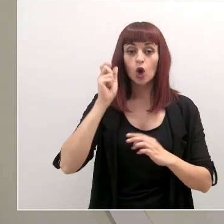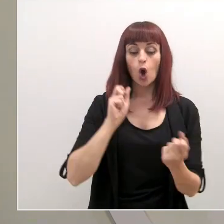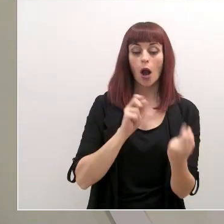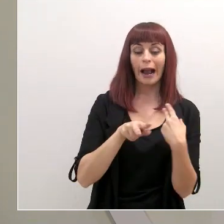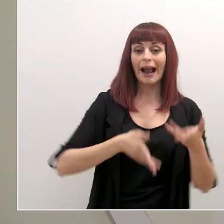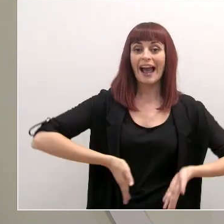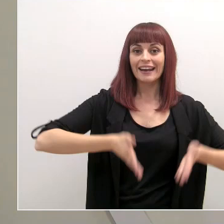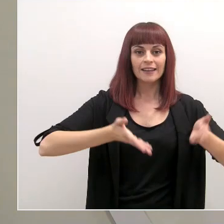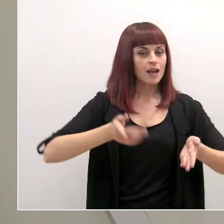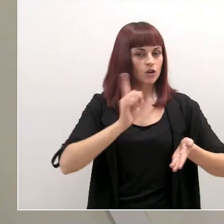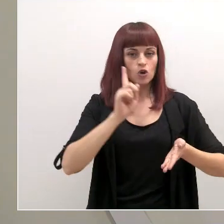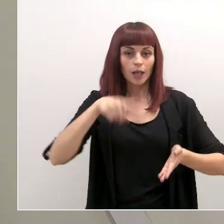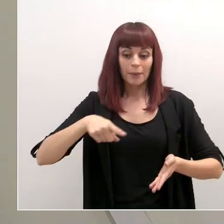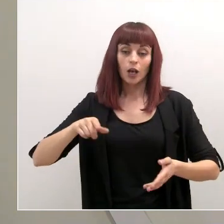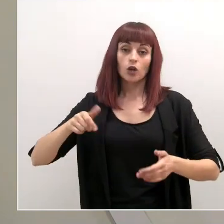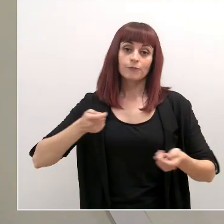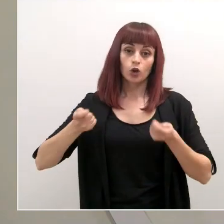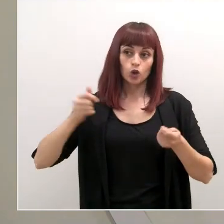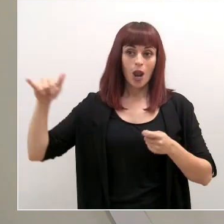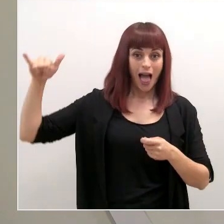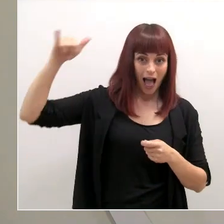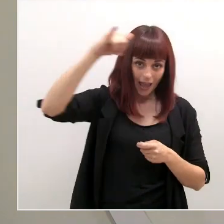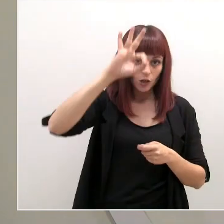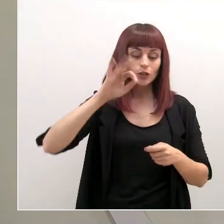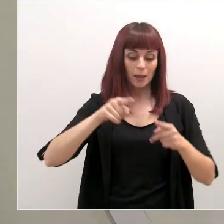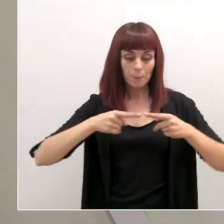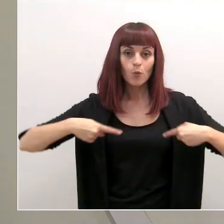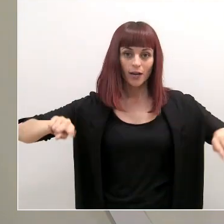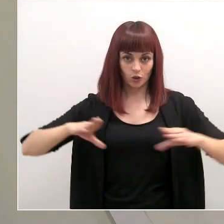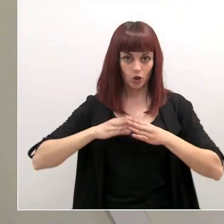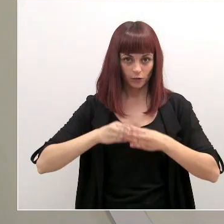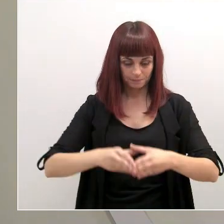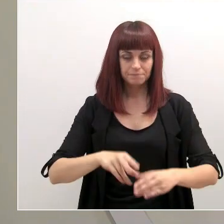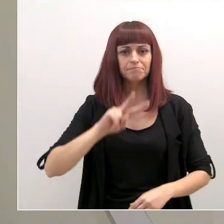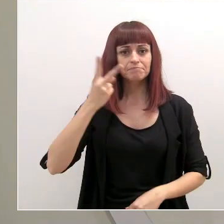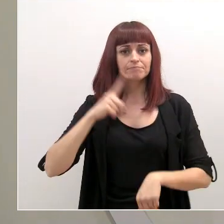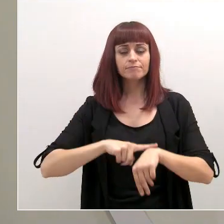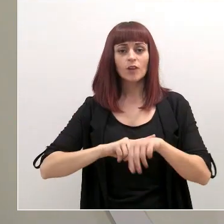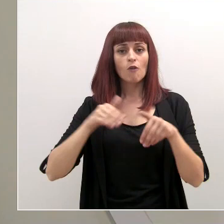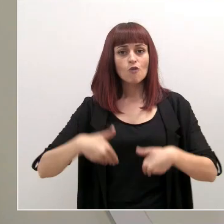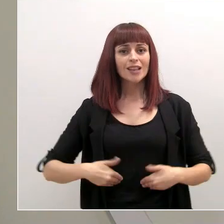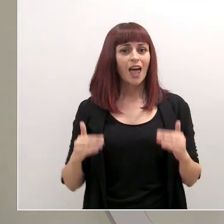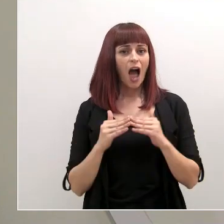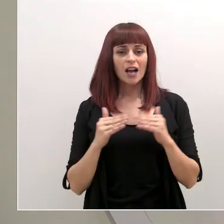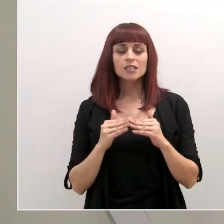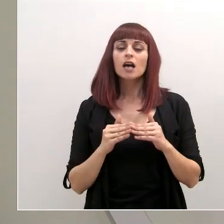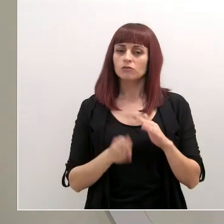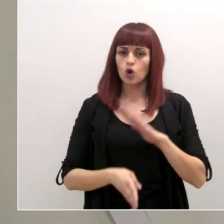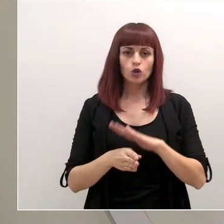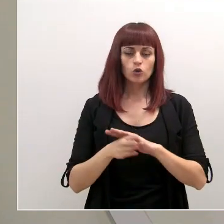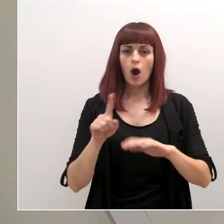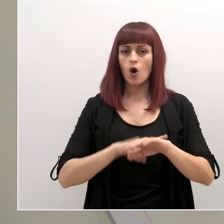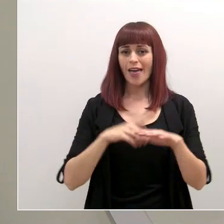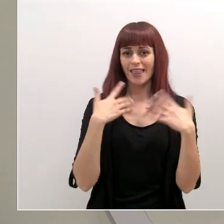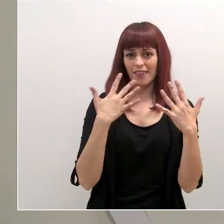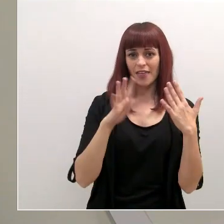sino también el control aéreo y portuario. Segundo, el toque de queda para toda la región se mantiene desde las 22 horas